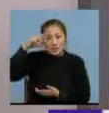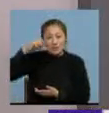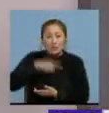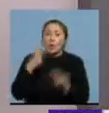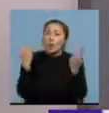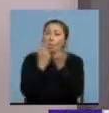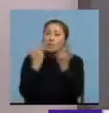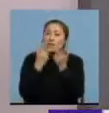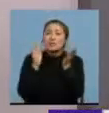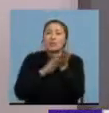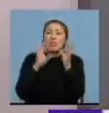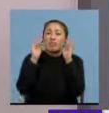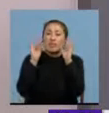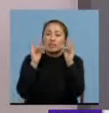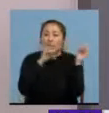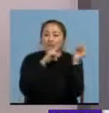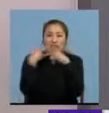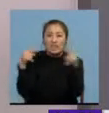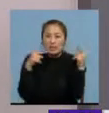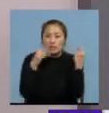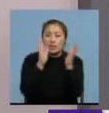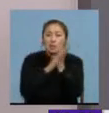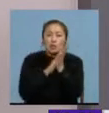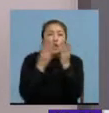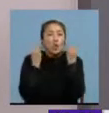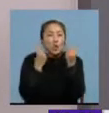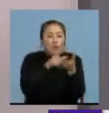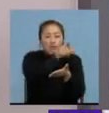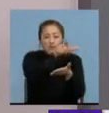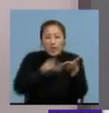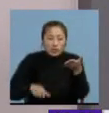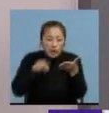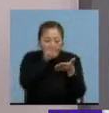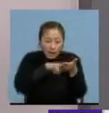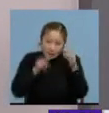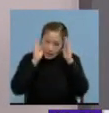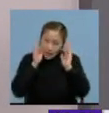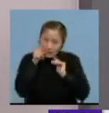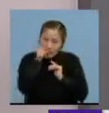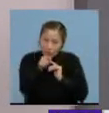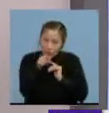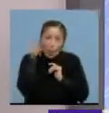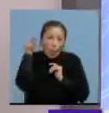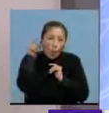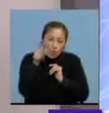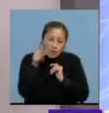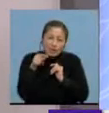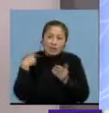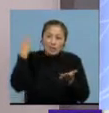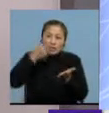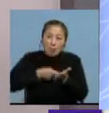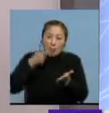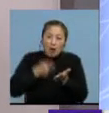distintas situaciones la primera como leer una factura preste atención he querido usuario del